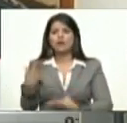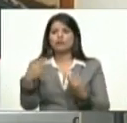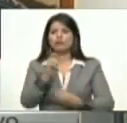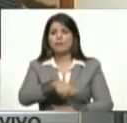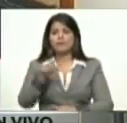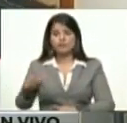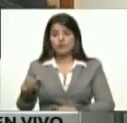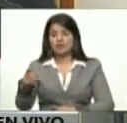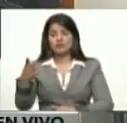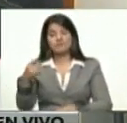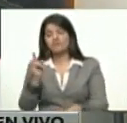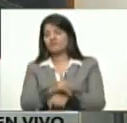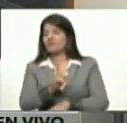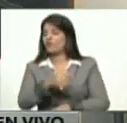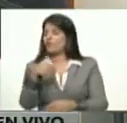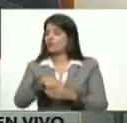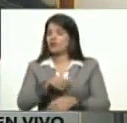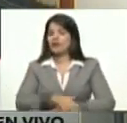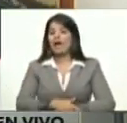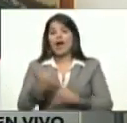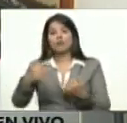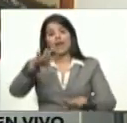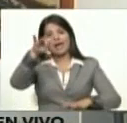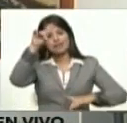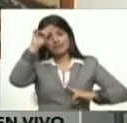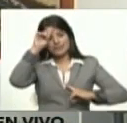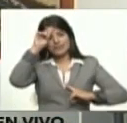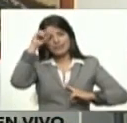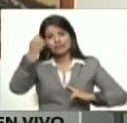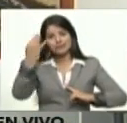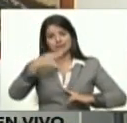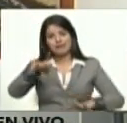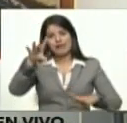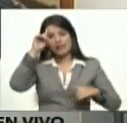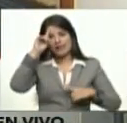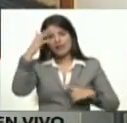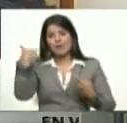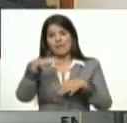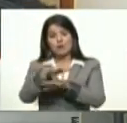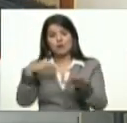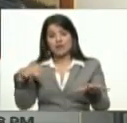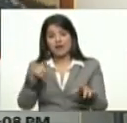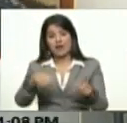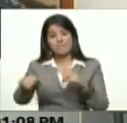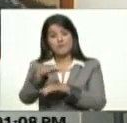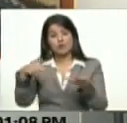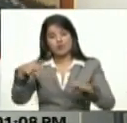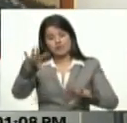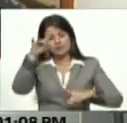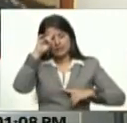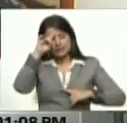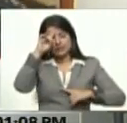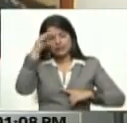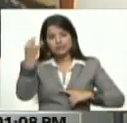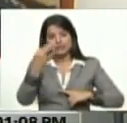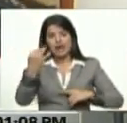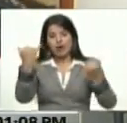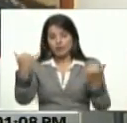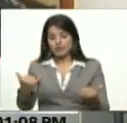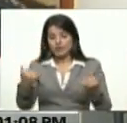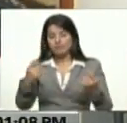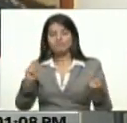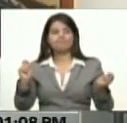compatriotas que no fueron a votar están arrepentidos, por no decir la inmensísima mayoría, y están